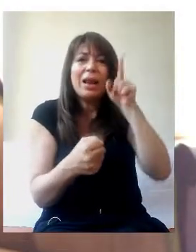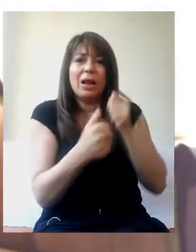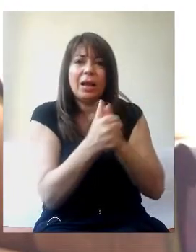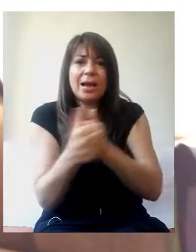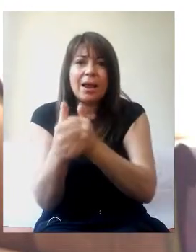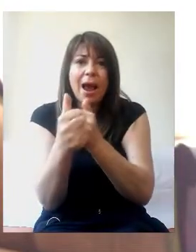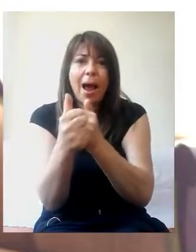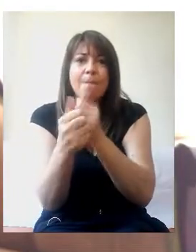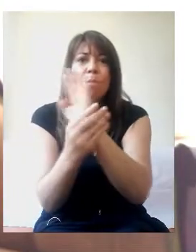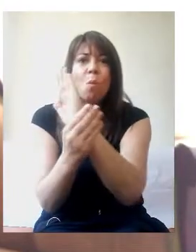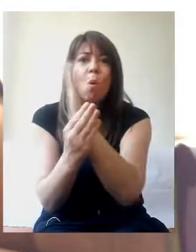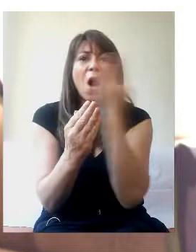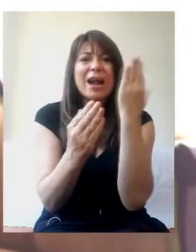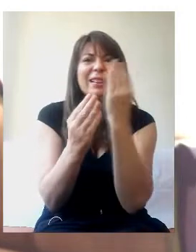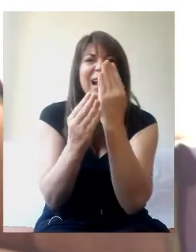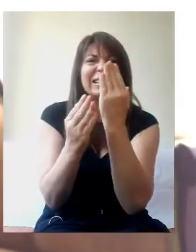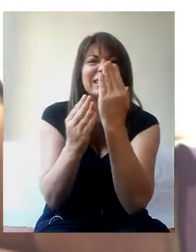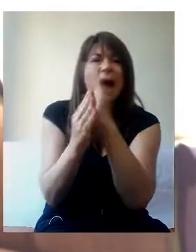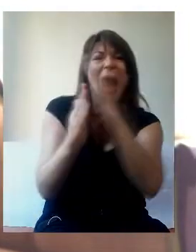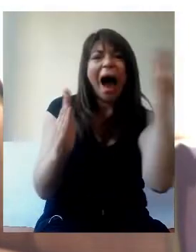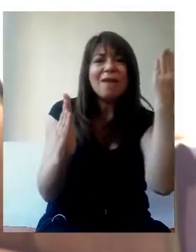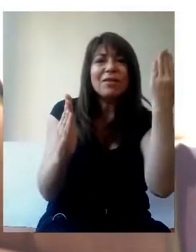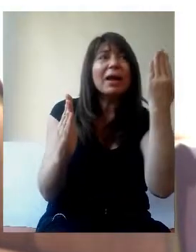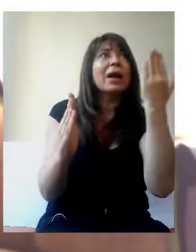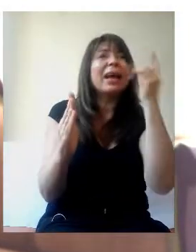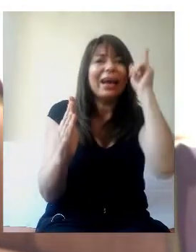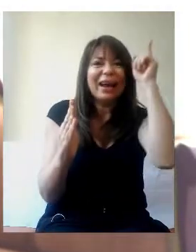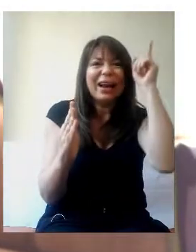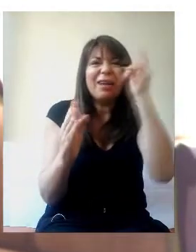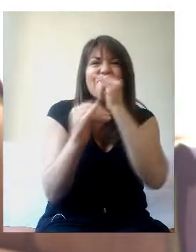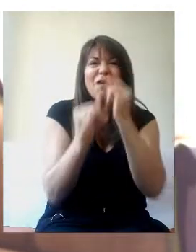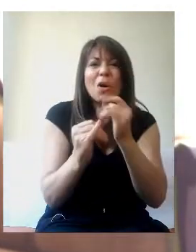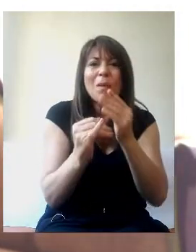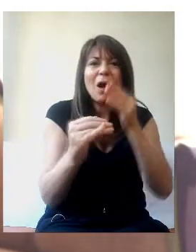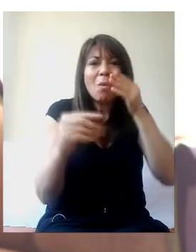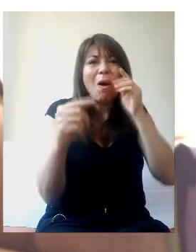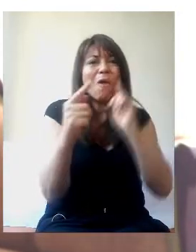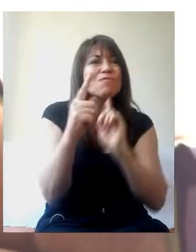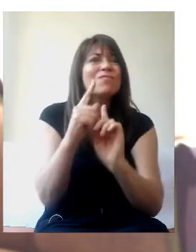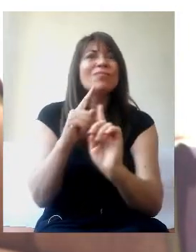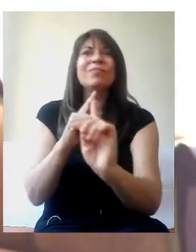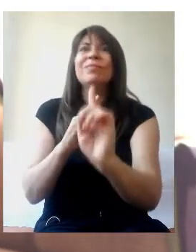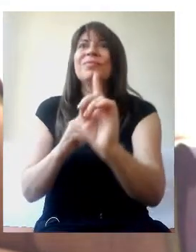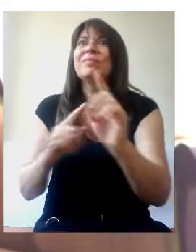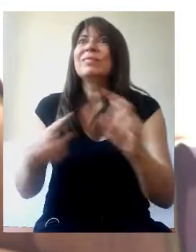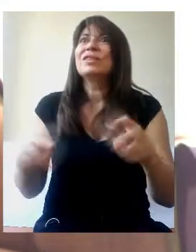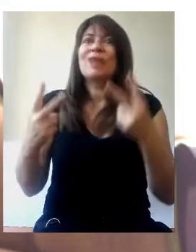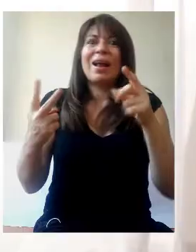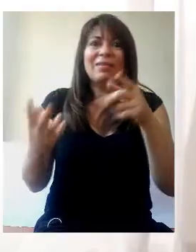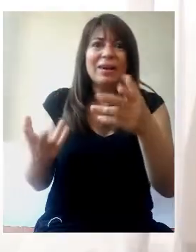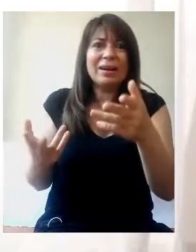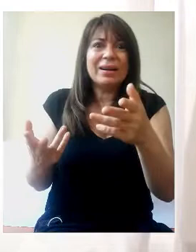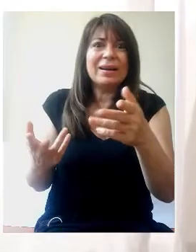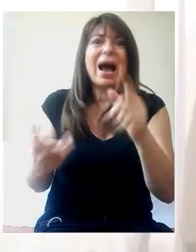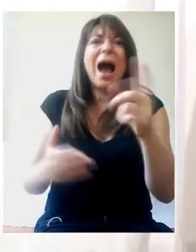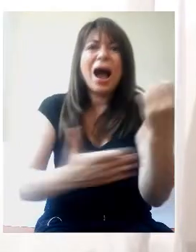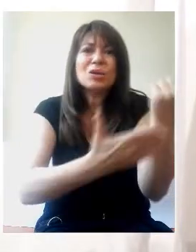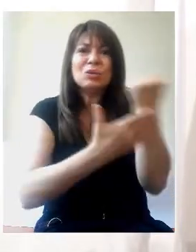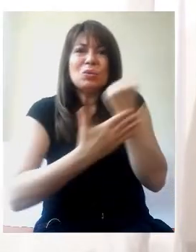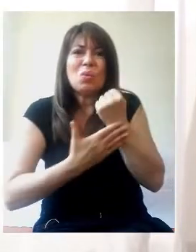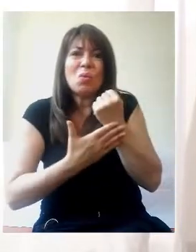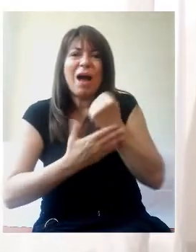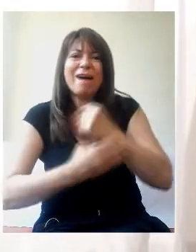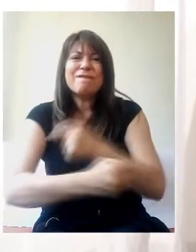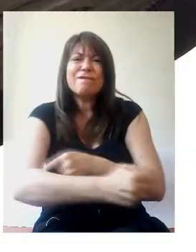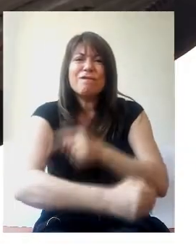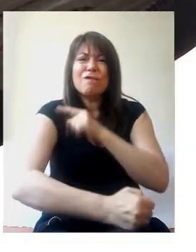te guía, quien abre puertas, quien te ayuda en este proceso tan difícil y a ser resiliente. El Señor es quien te